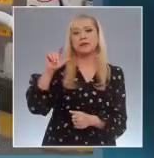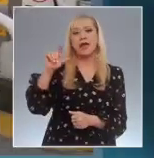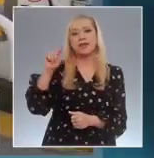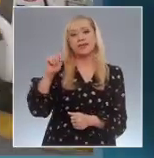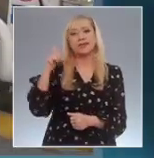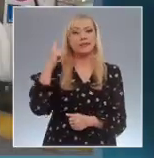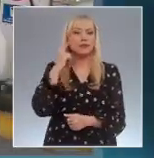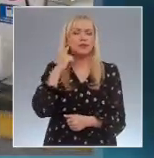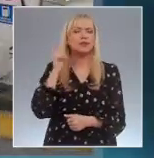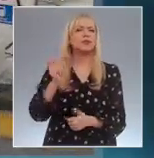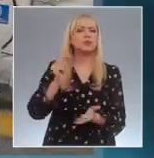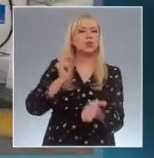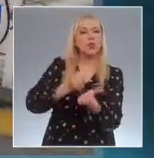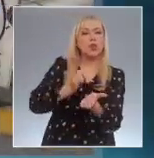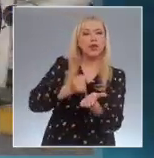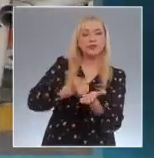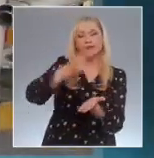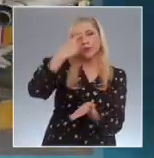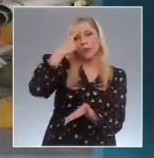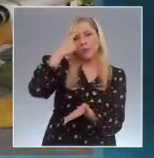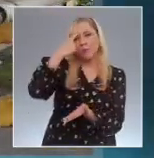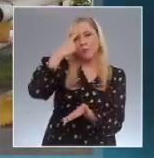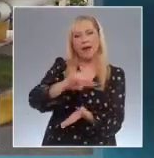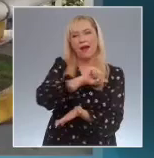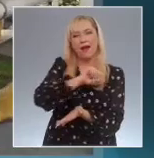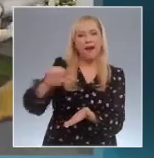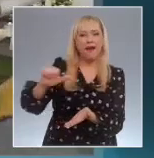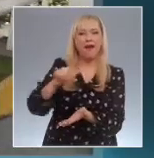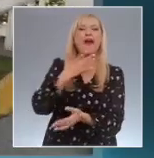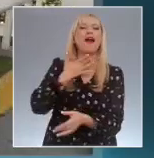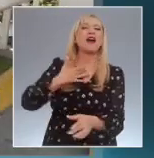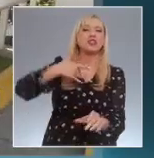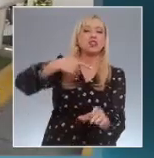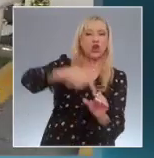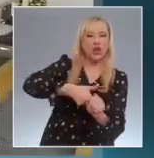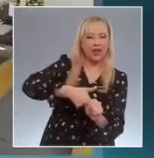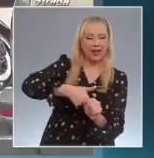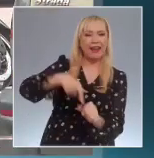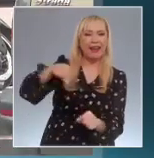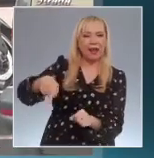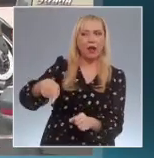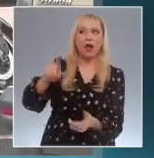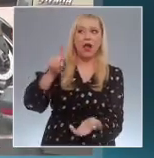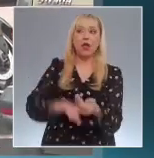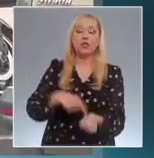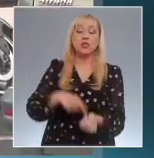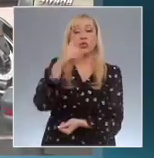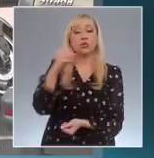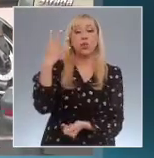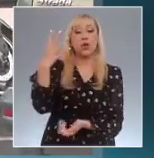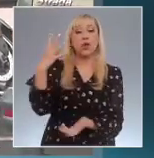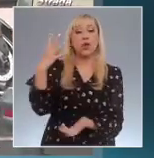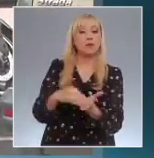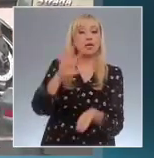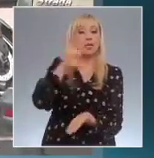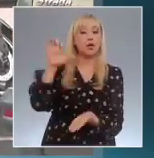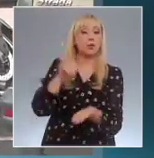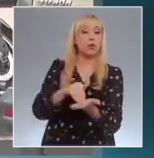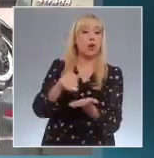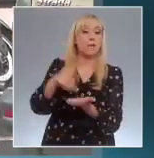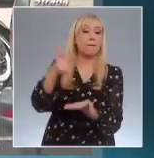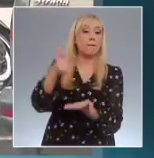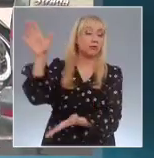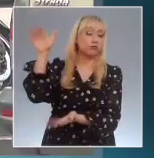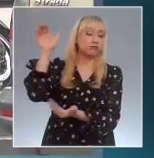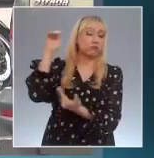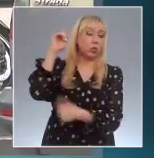especial sobre producción y servicios en gasolinas sumaron 104.500 millones de pesos, lo que representó